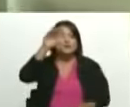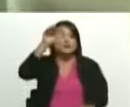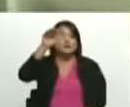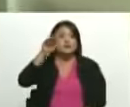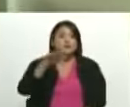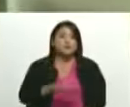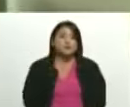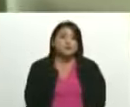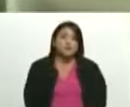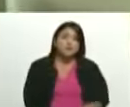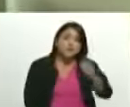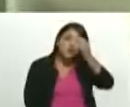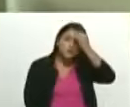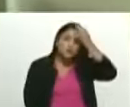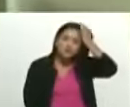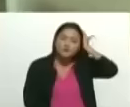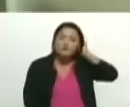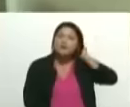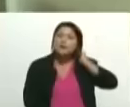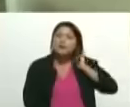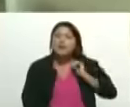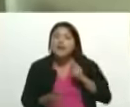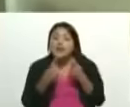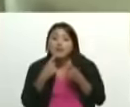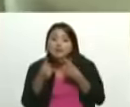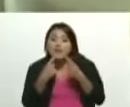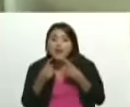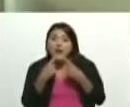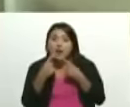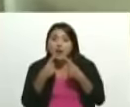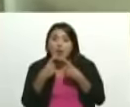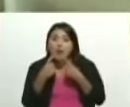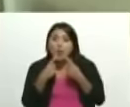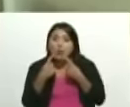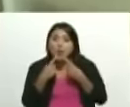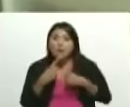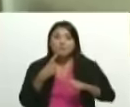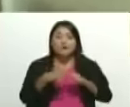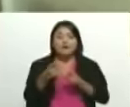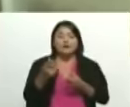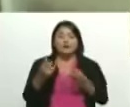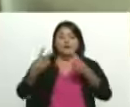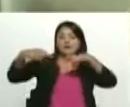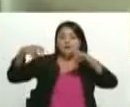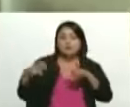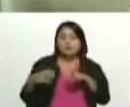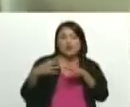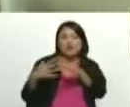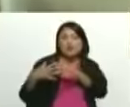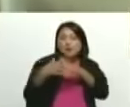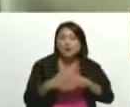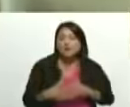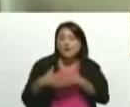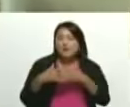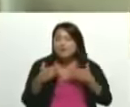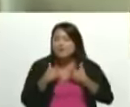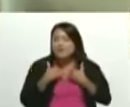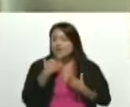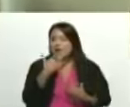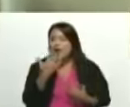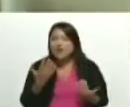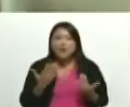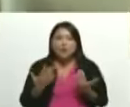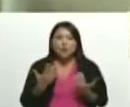esta celebración del domingo, cómo puede afectar ese diálogo que se lleva interno al país y también las negociaciones con Estados Unidos. Quisiera saber